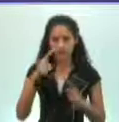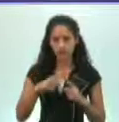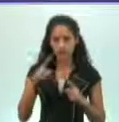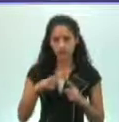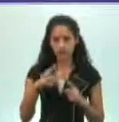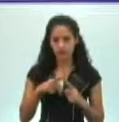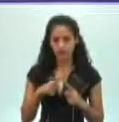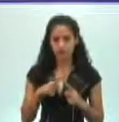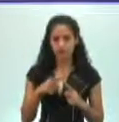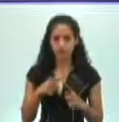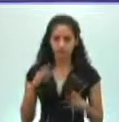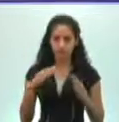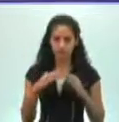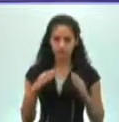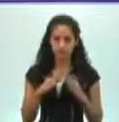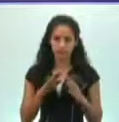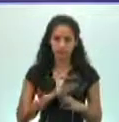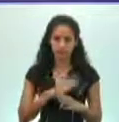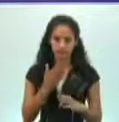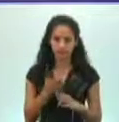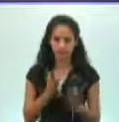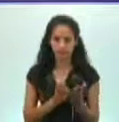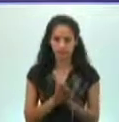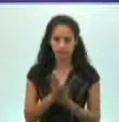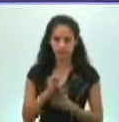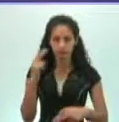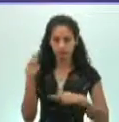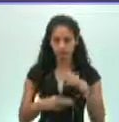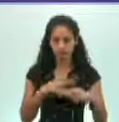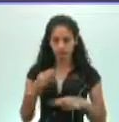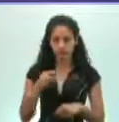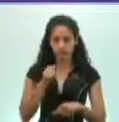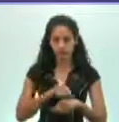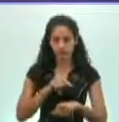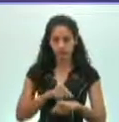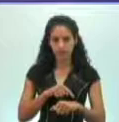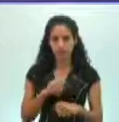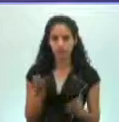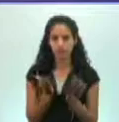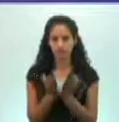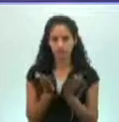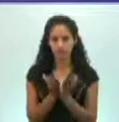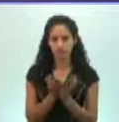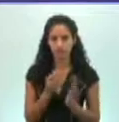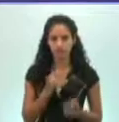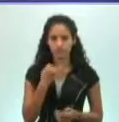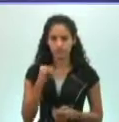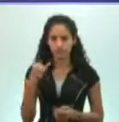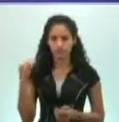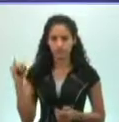de aprendizaje que continuarás realizando en tu tiempo de trabajo independiente.